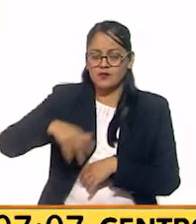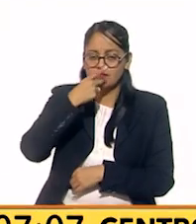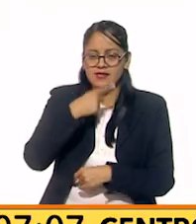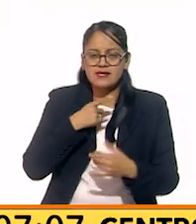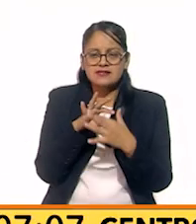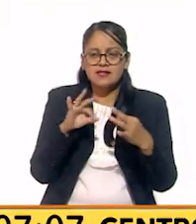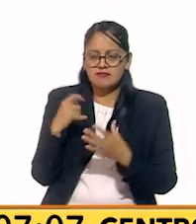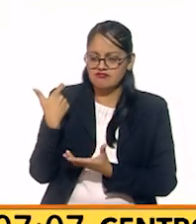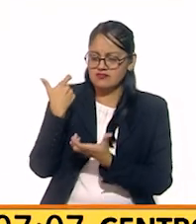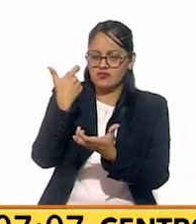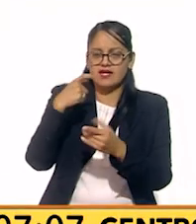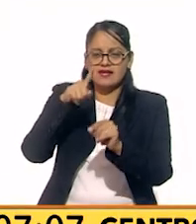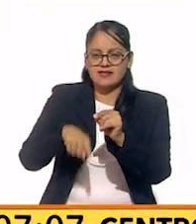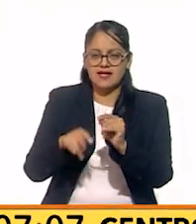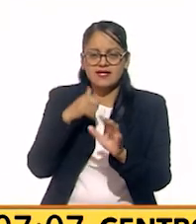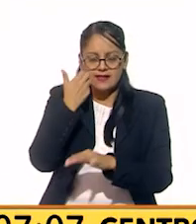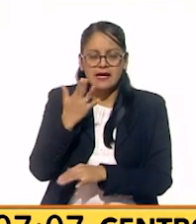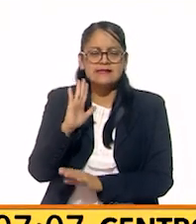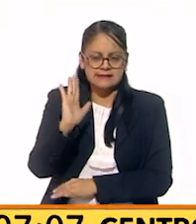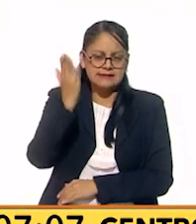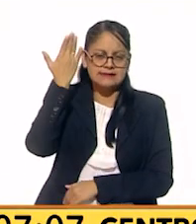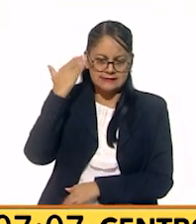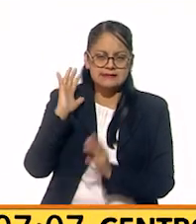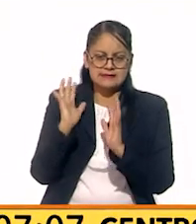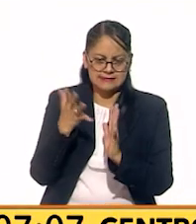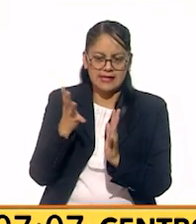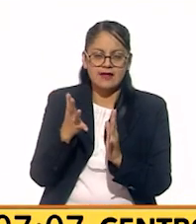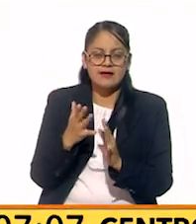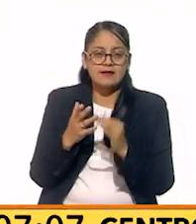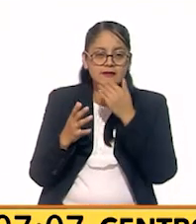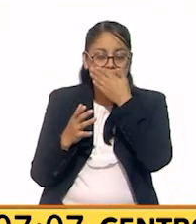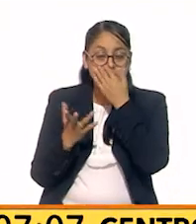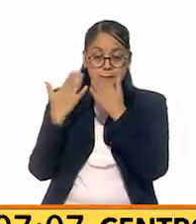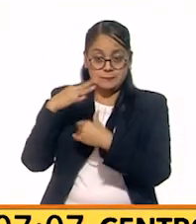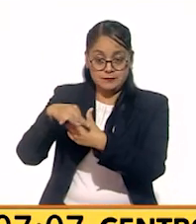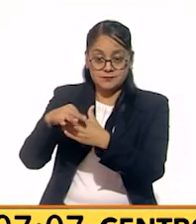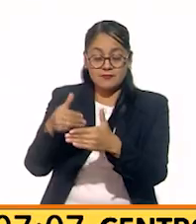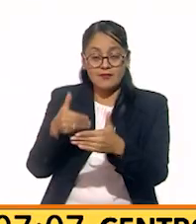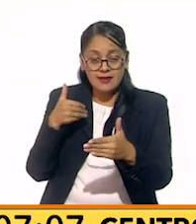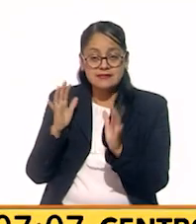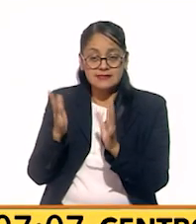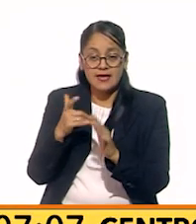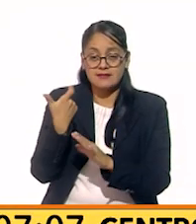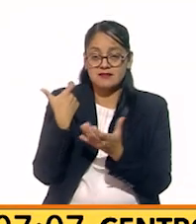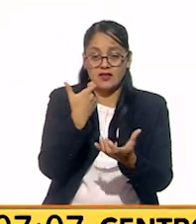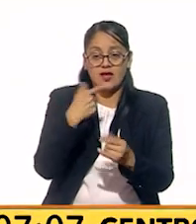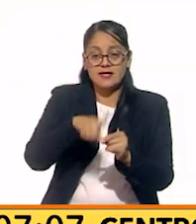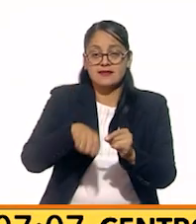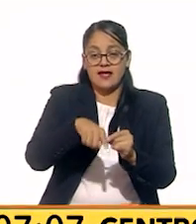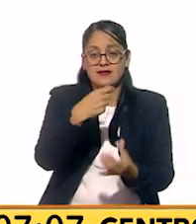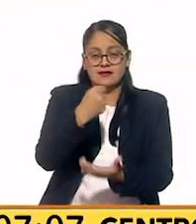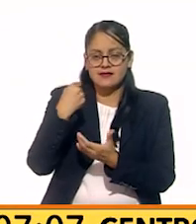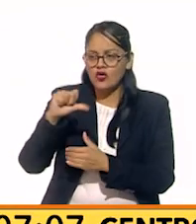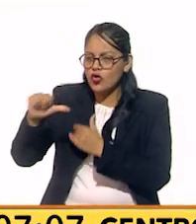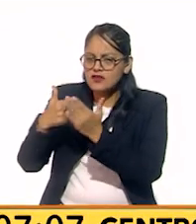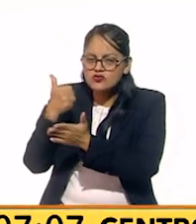los fondos. Ya lo ha hecho, de hecho, o sea, antes de esas elecciones. Y quiere hacer lo que ha hecho con otras